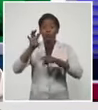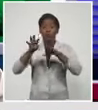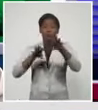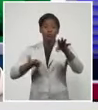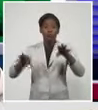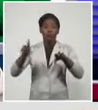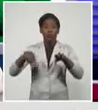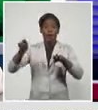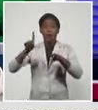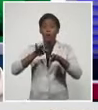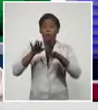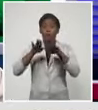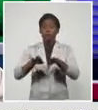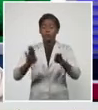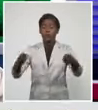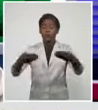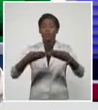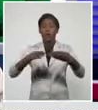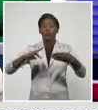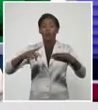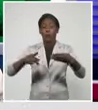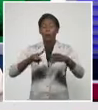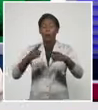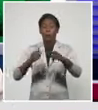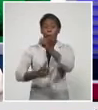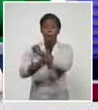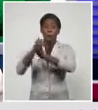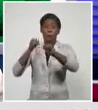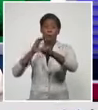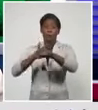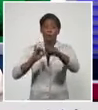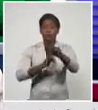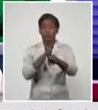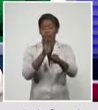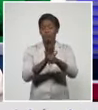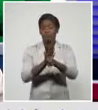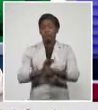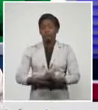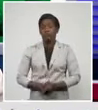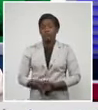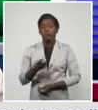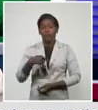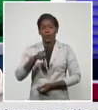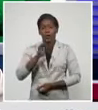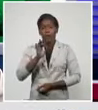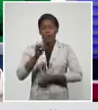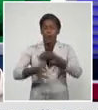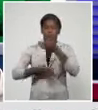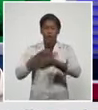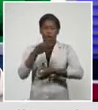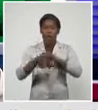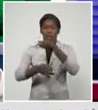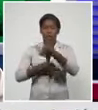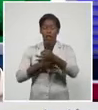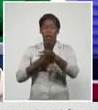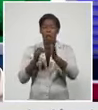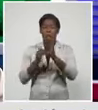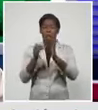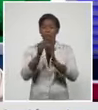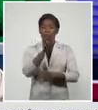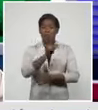cuarentena. Ayer, como también comentaste, nuevamente más de 500.000 de personas se confirmaron